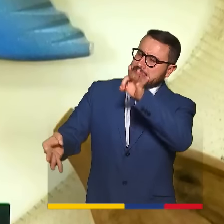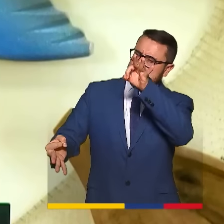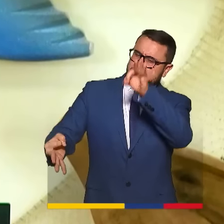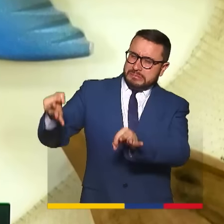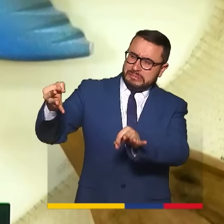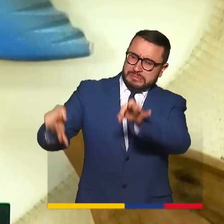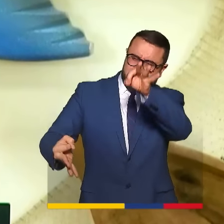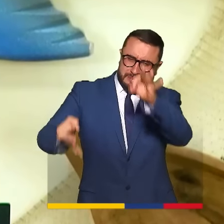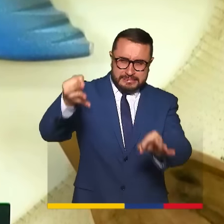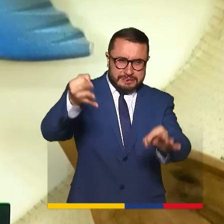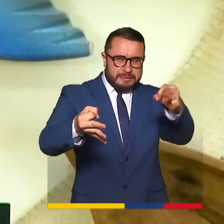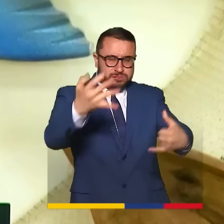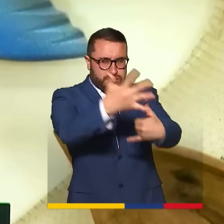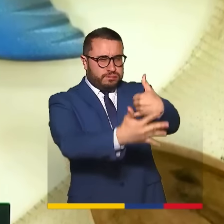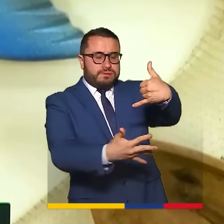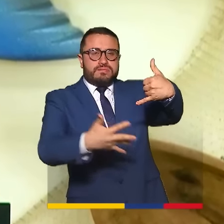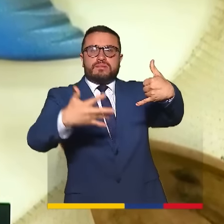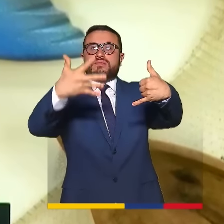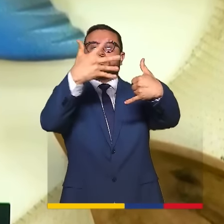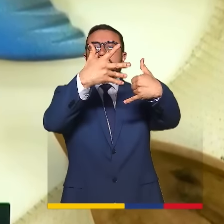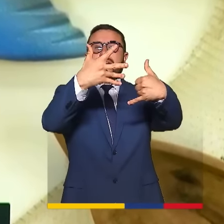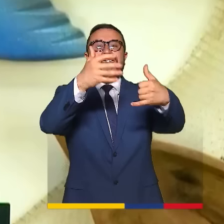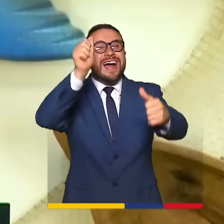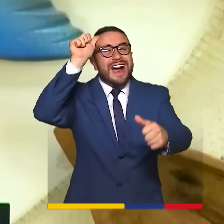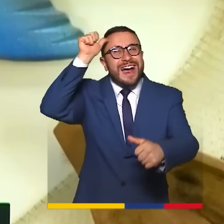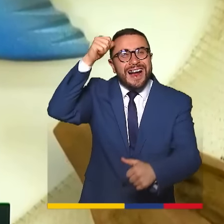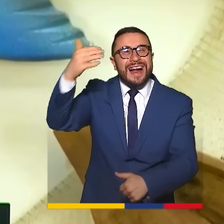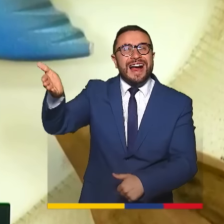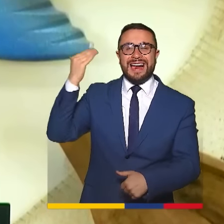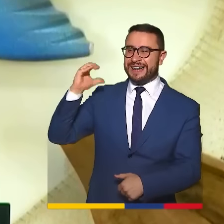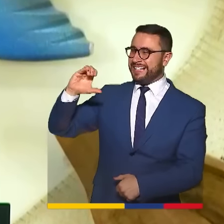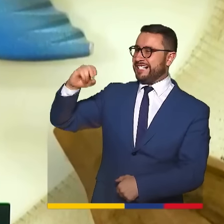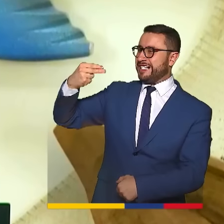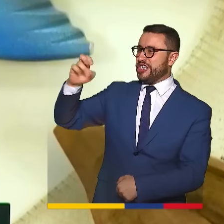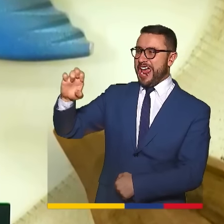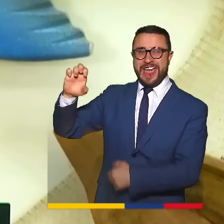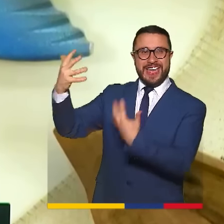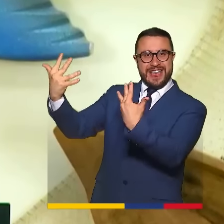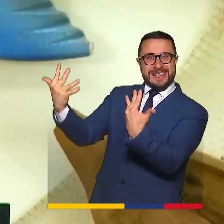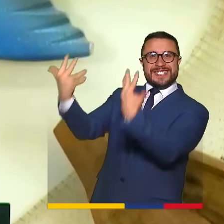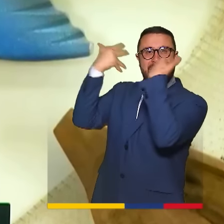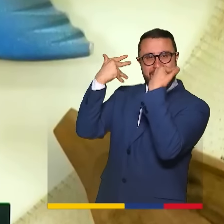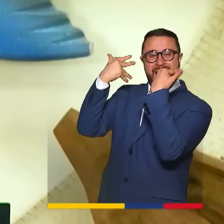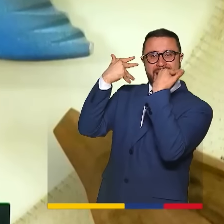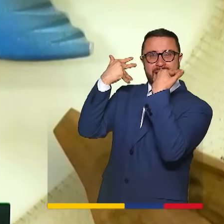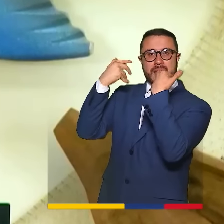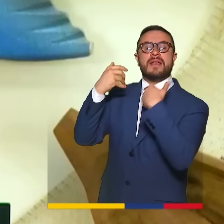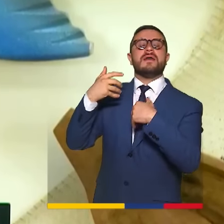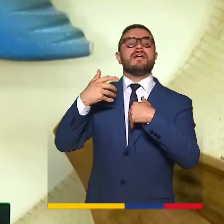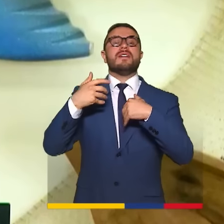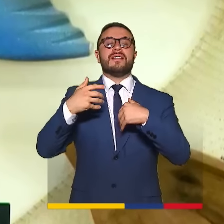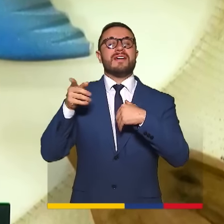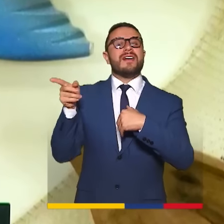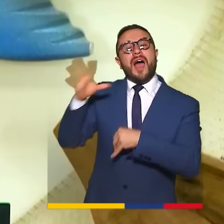repitiendo quizás lo que me había enseñado el Che Guevara, de que un